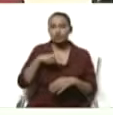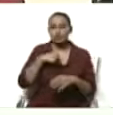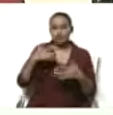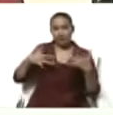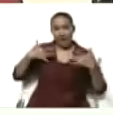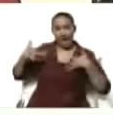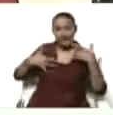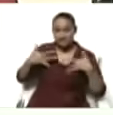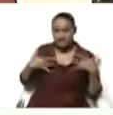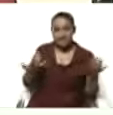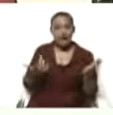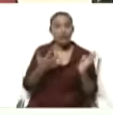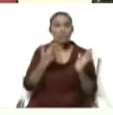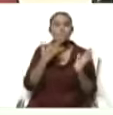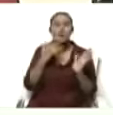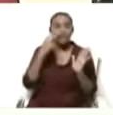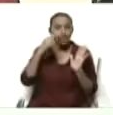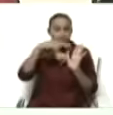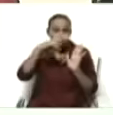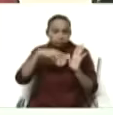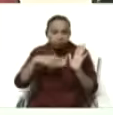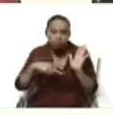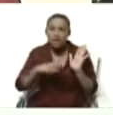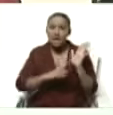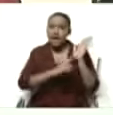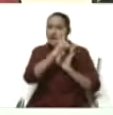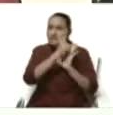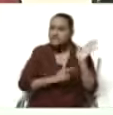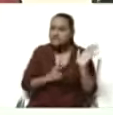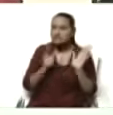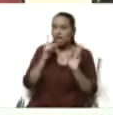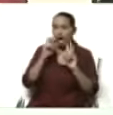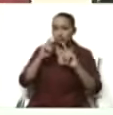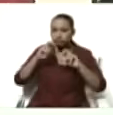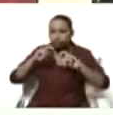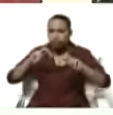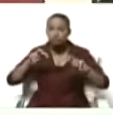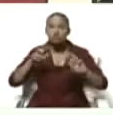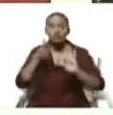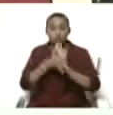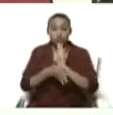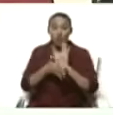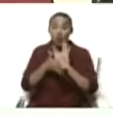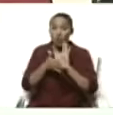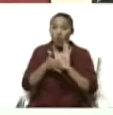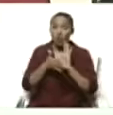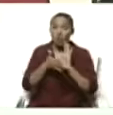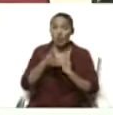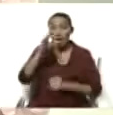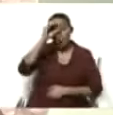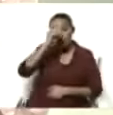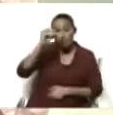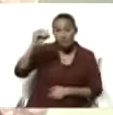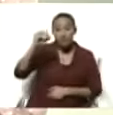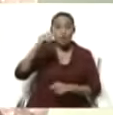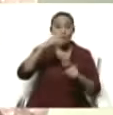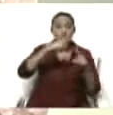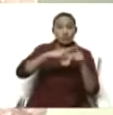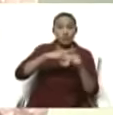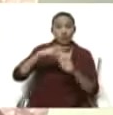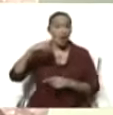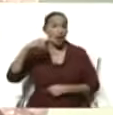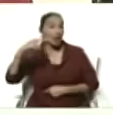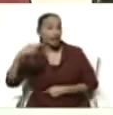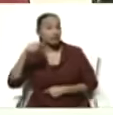de revisión es un proceso de crítica y autocrítica para nosotros propio de una